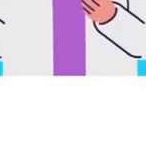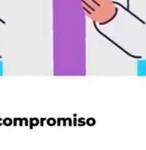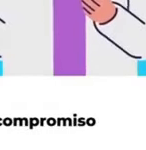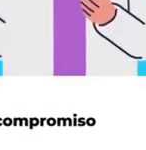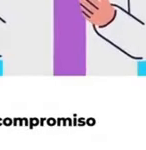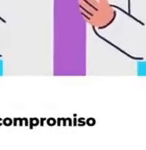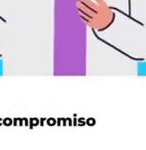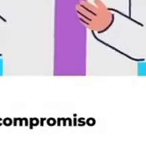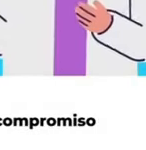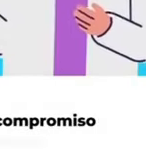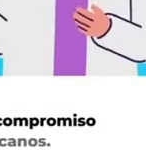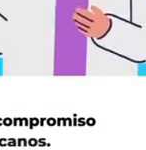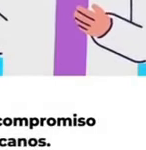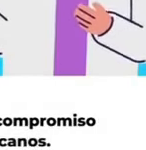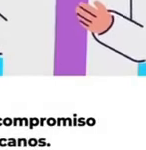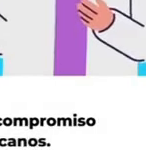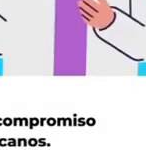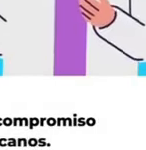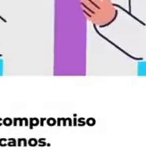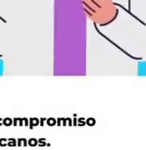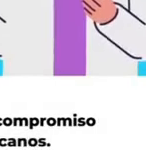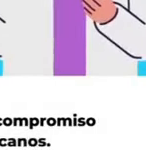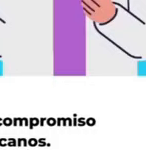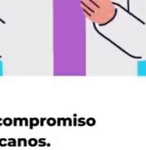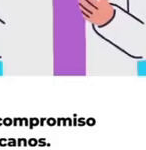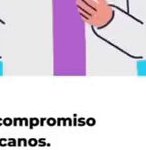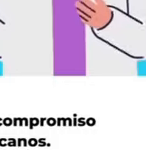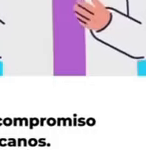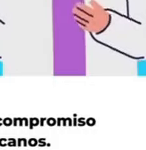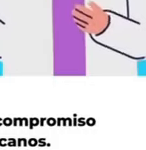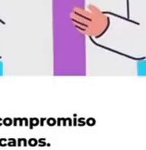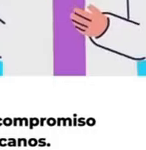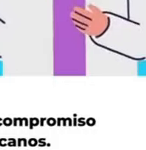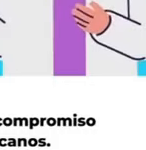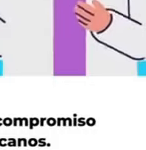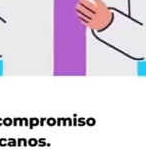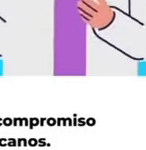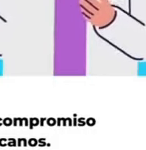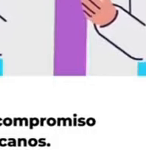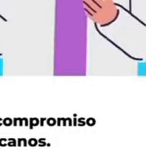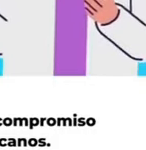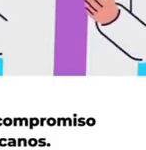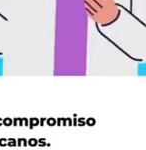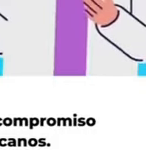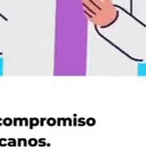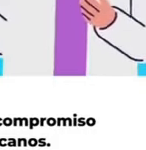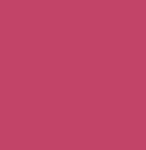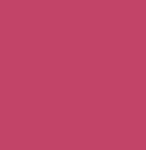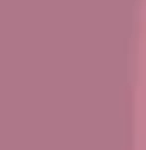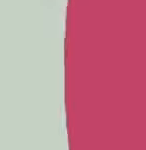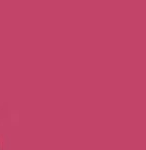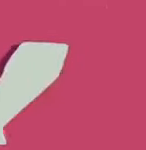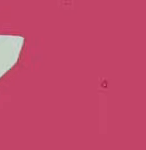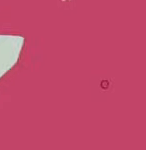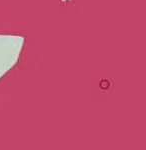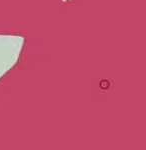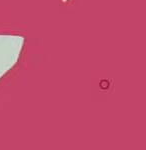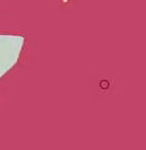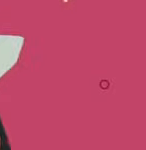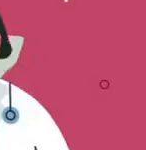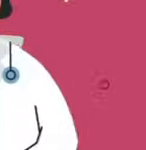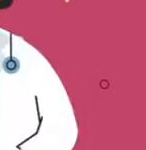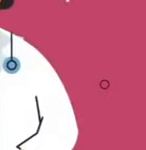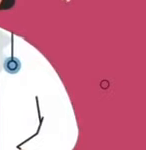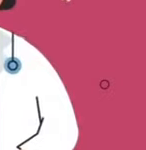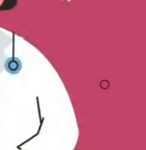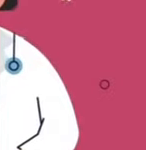quienes aspiran a seguir preparándose con el compromiso de servir y mejorar la salud de las y los mexicanos. Es momento de creer